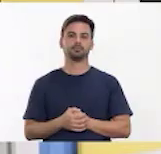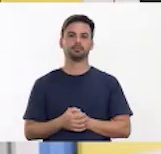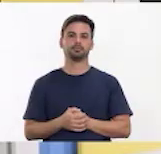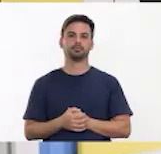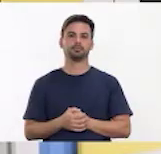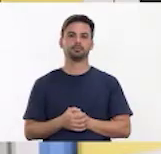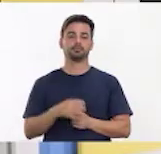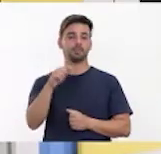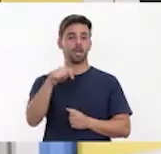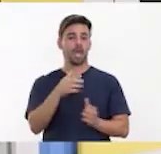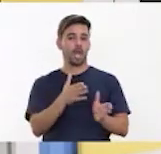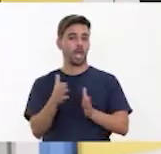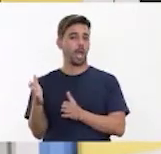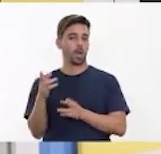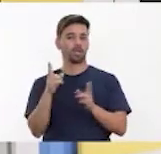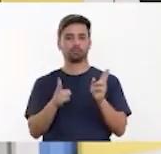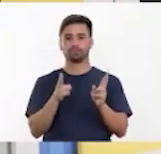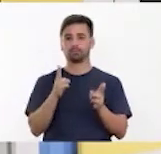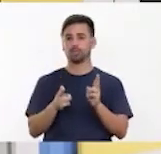Pasemos ahora a las orientaciones